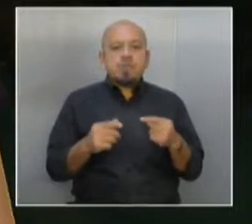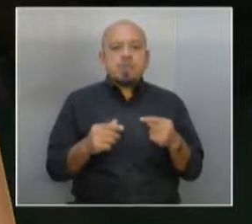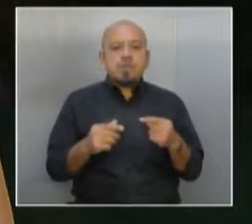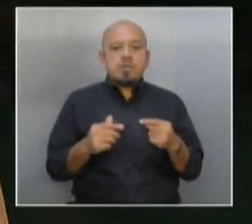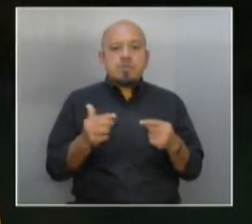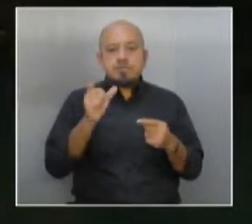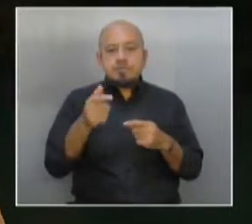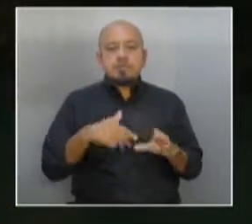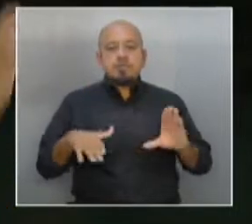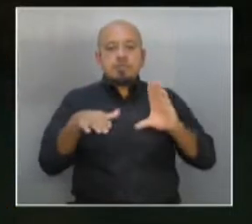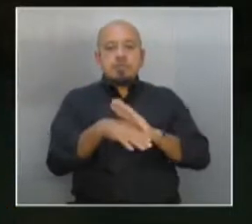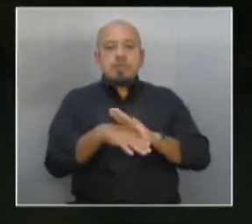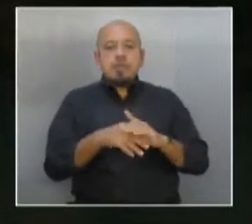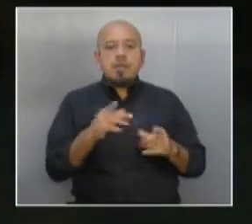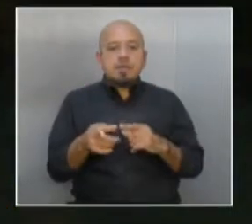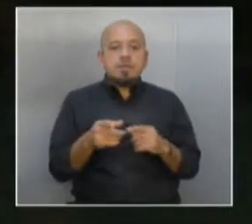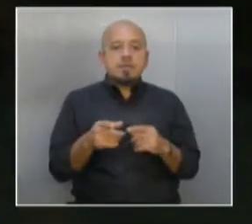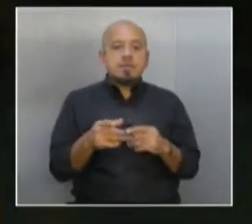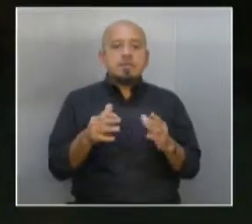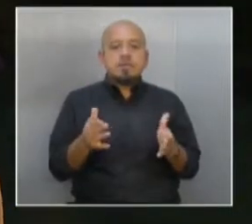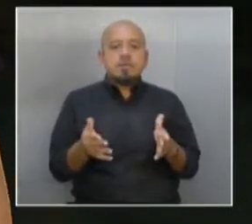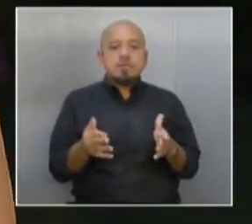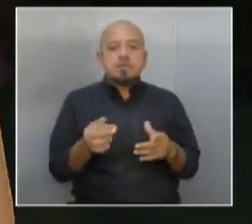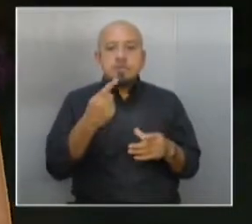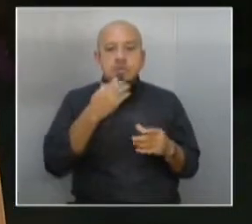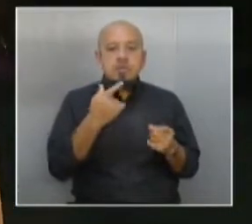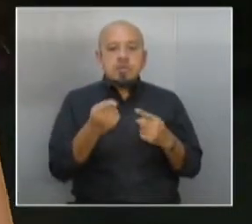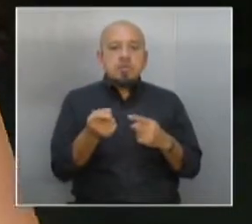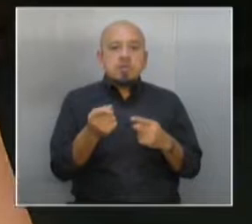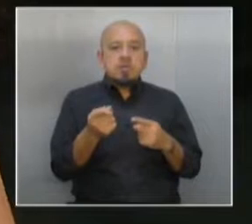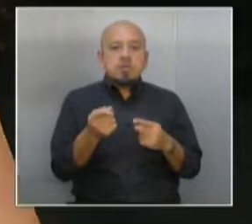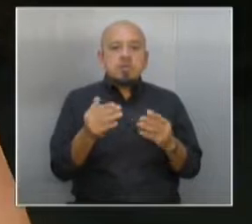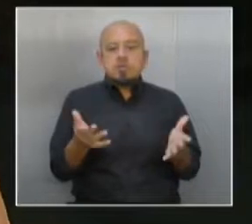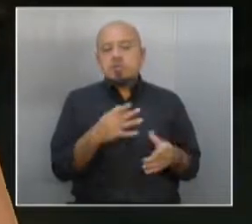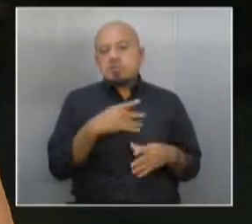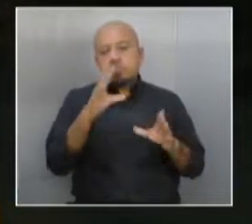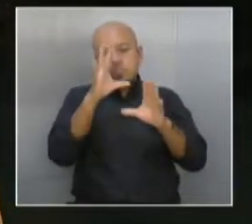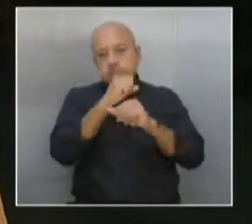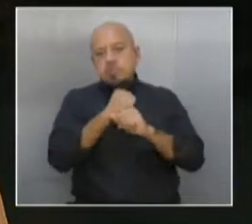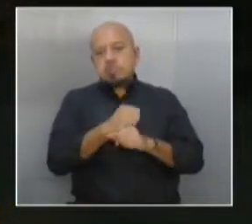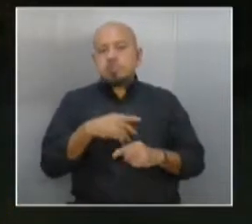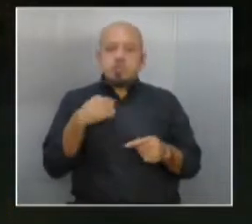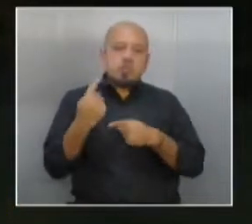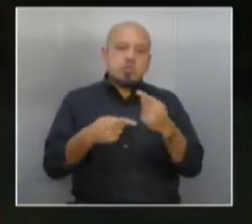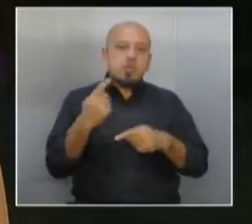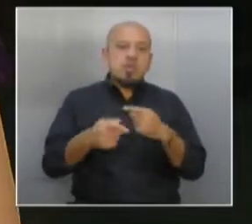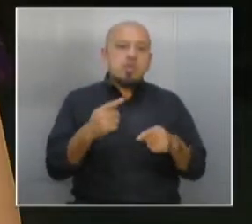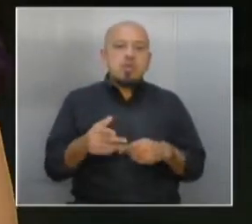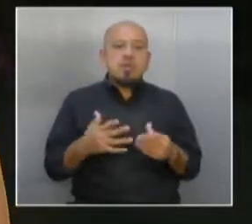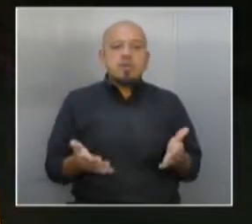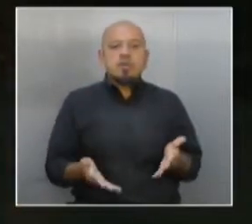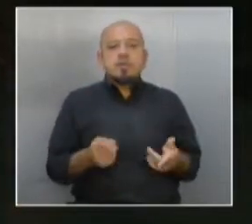coincide. Como los ejes de mi carreta, por ejemplo, ¿no? O sea, es demasiado aburrido seguir y seguir la huella, andar y andar